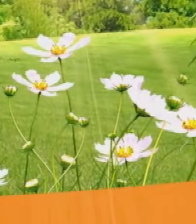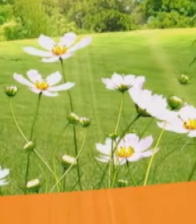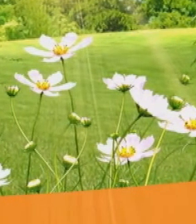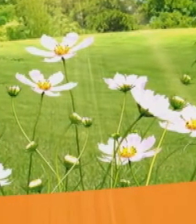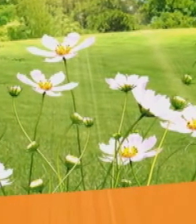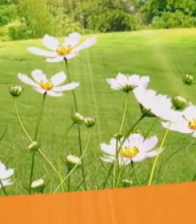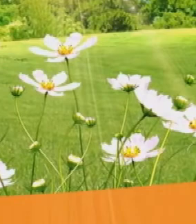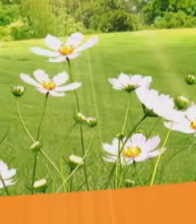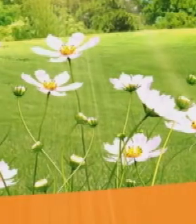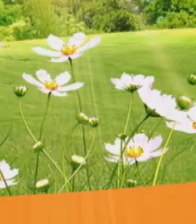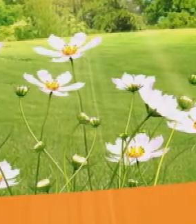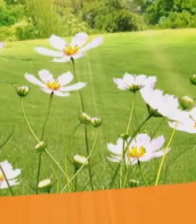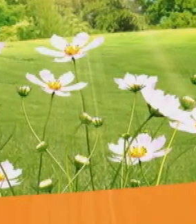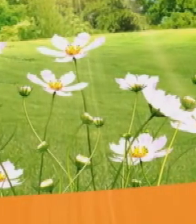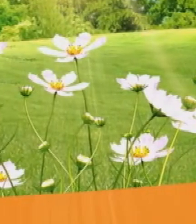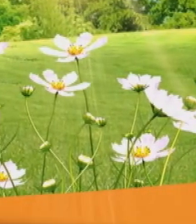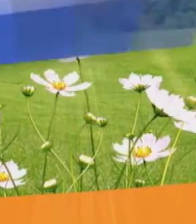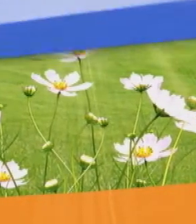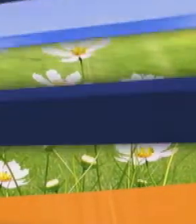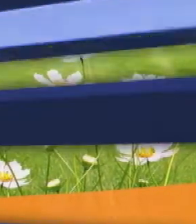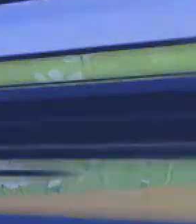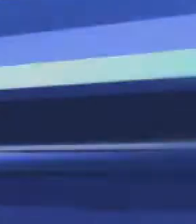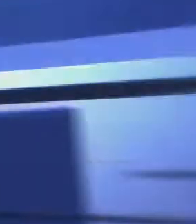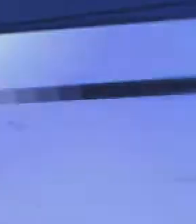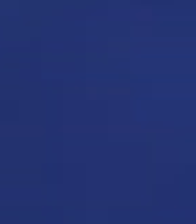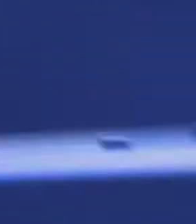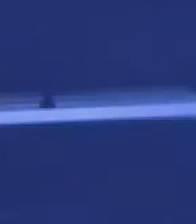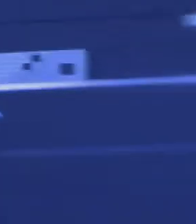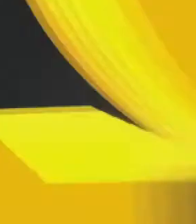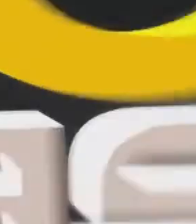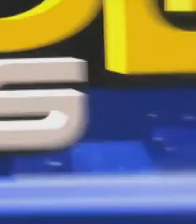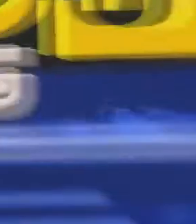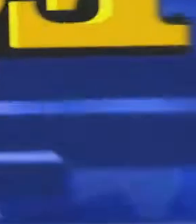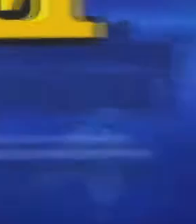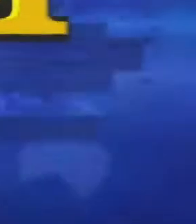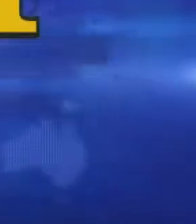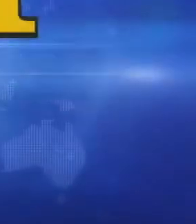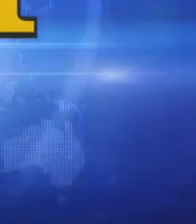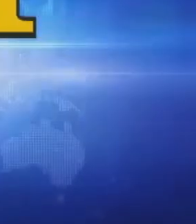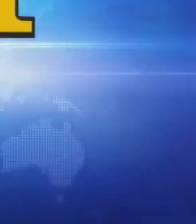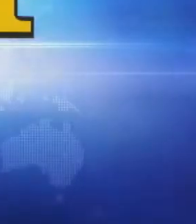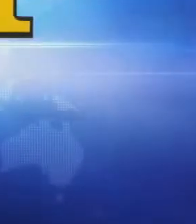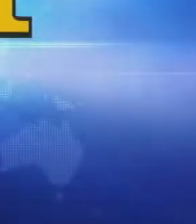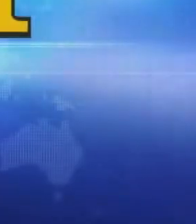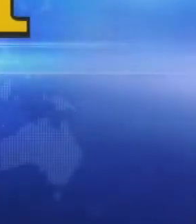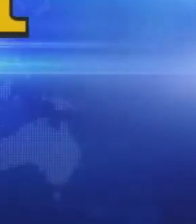Aroma Delicias, líder en limpieza. Enlace Noticias, el noticiero que usted quiere ver.